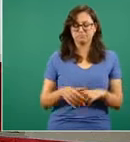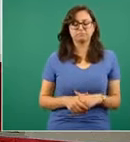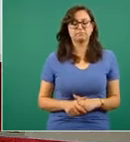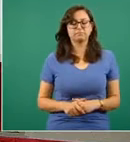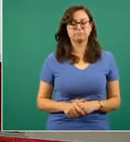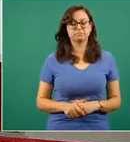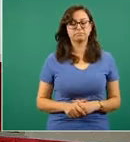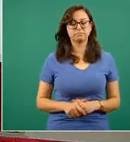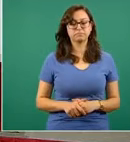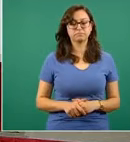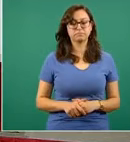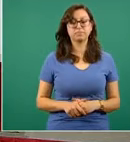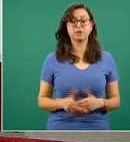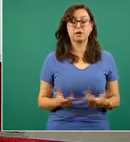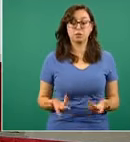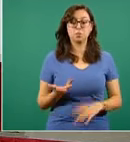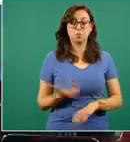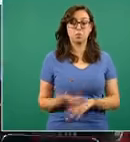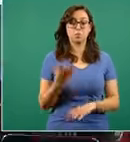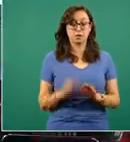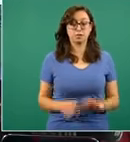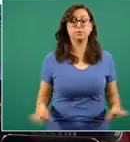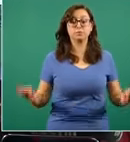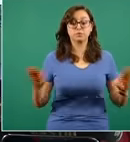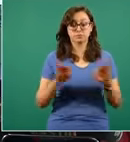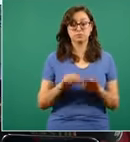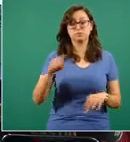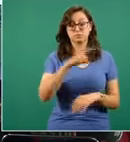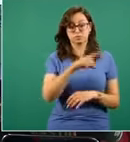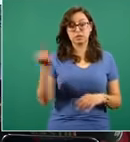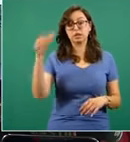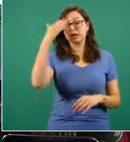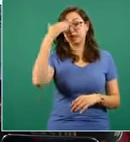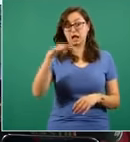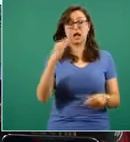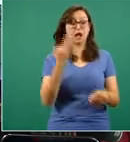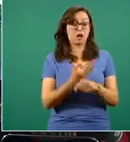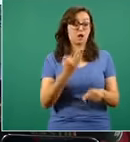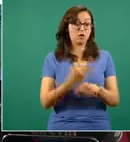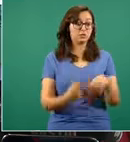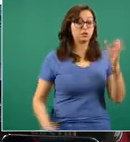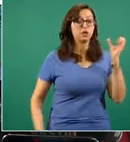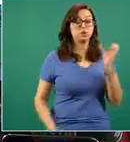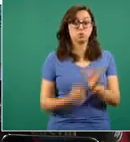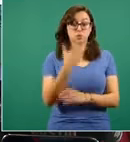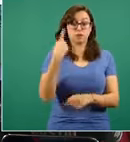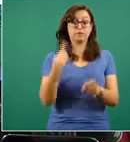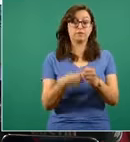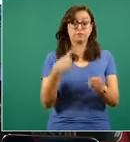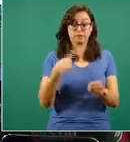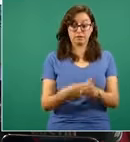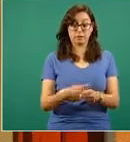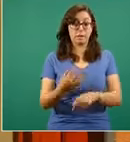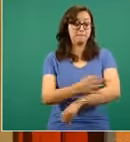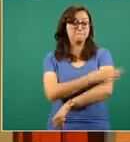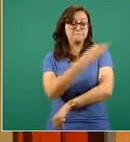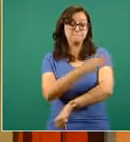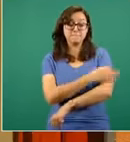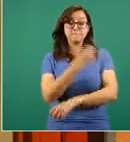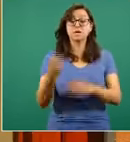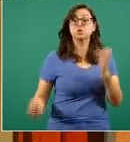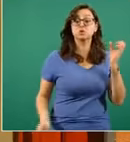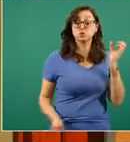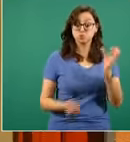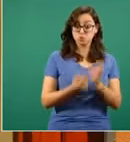vacunación en México. Y esto es importante porque, como ustedes saben, estamos ante una nueva enfermedad, estamos ante vacunas que son nuevas,